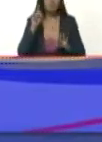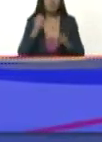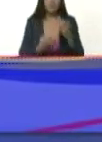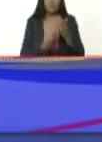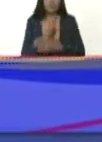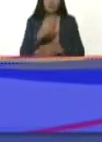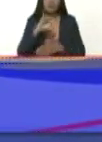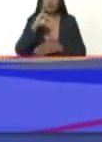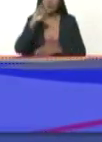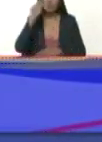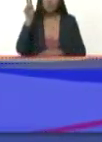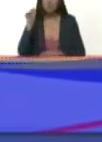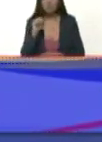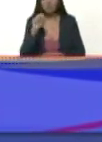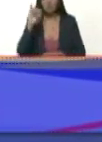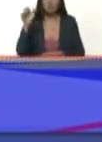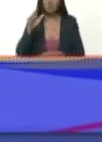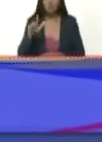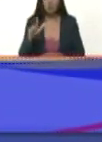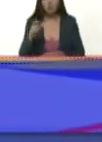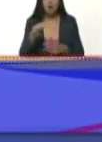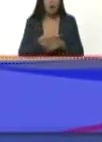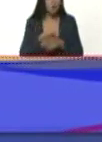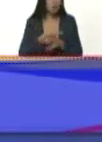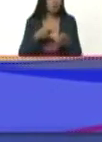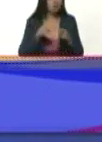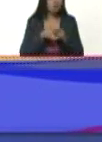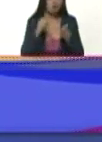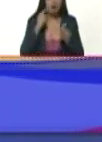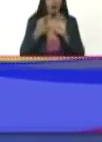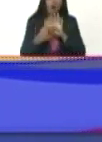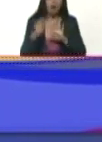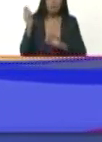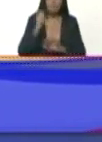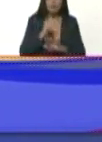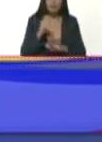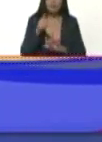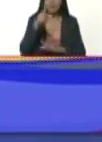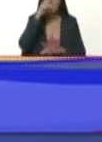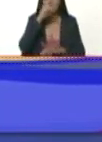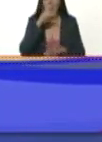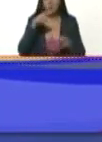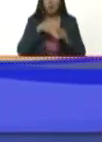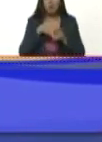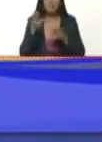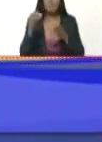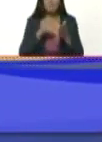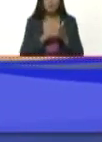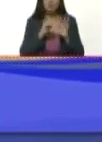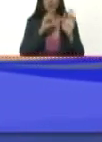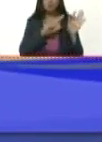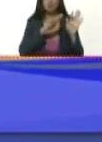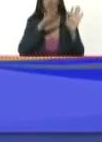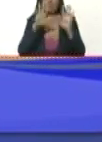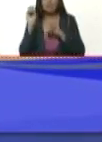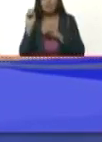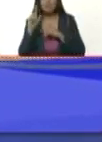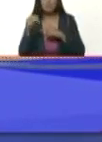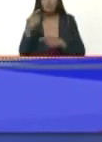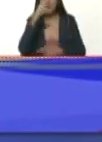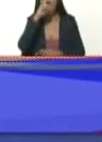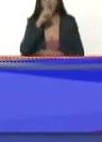mayo, junio, julio, agosto, aquellos meses de aquel año 1810 y luego el